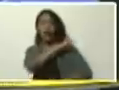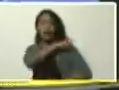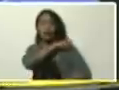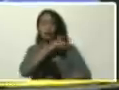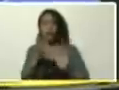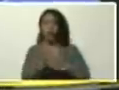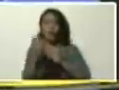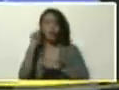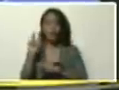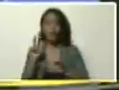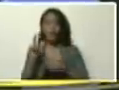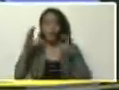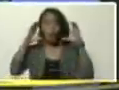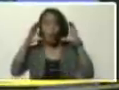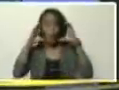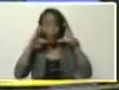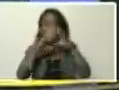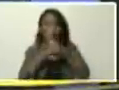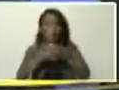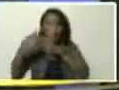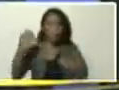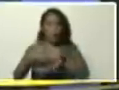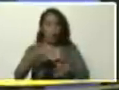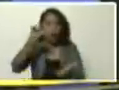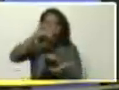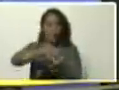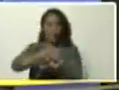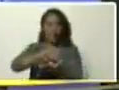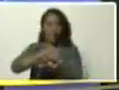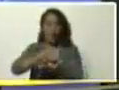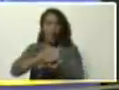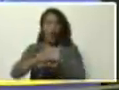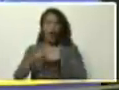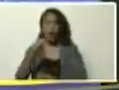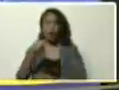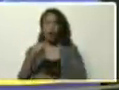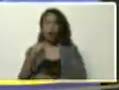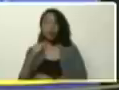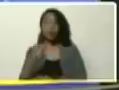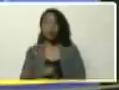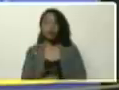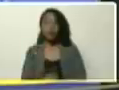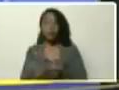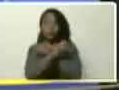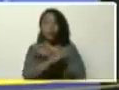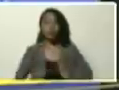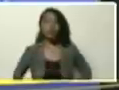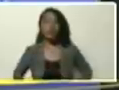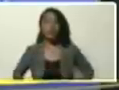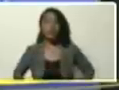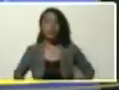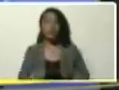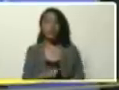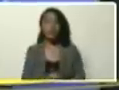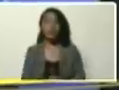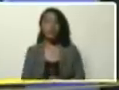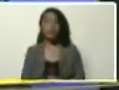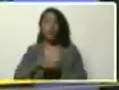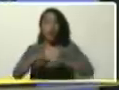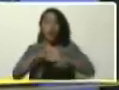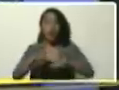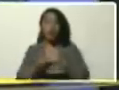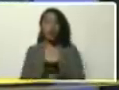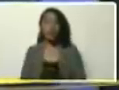grueso del ejército en un punto central entre Guanare y San Carlos a cargo del general José Antonio Páez. Y